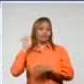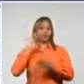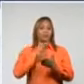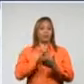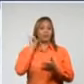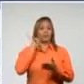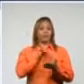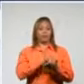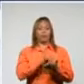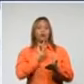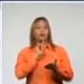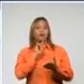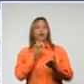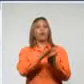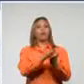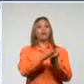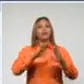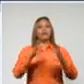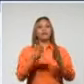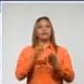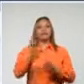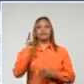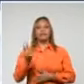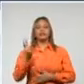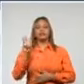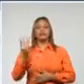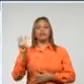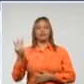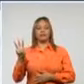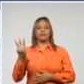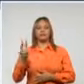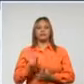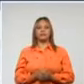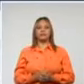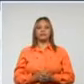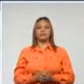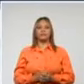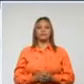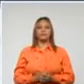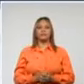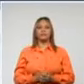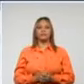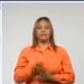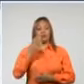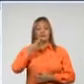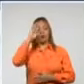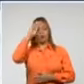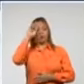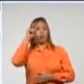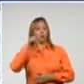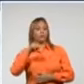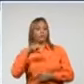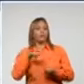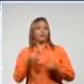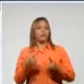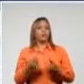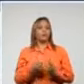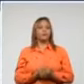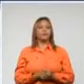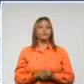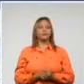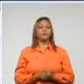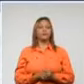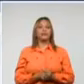acumulado de 333 de los cubanos. Ahora, el